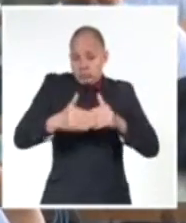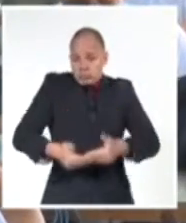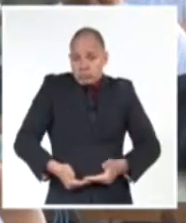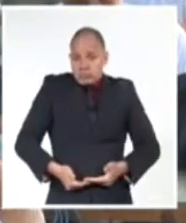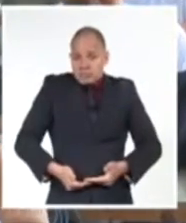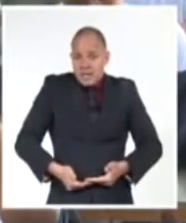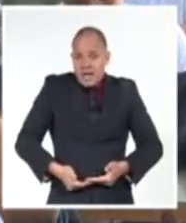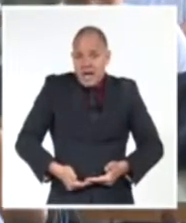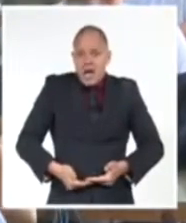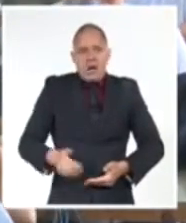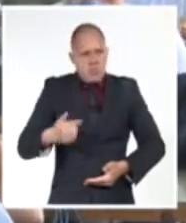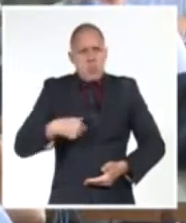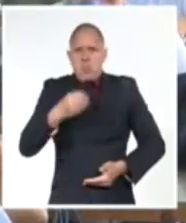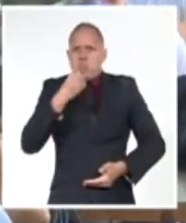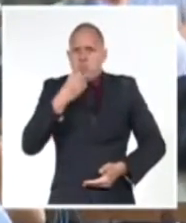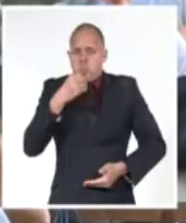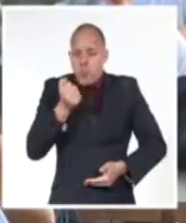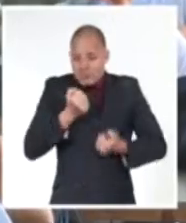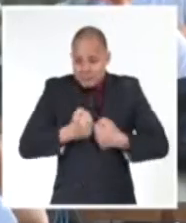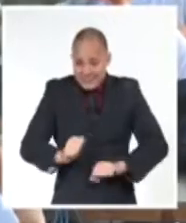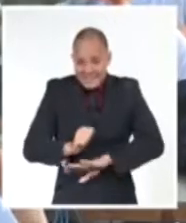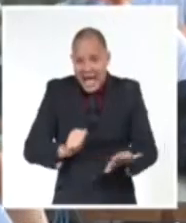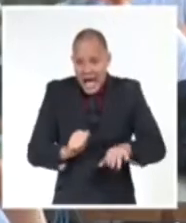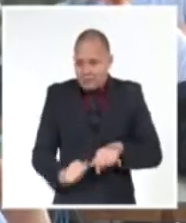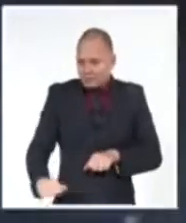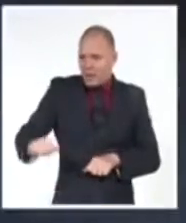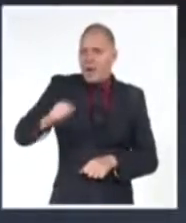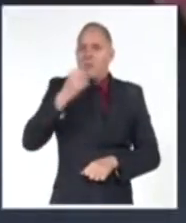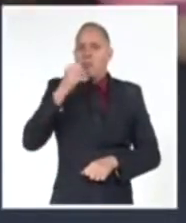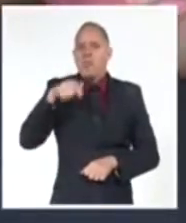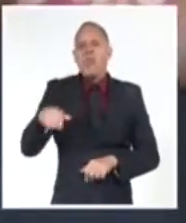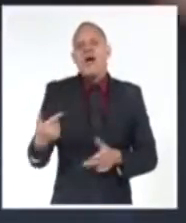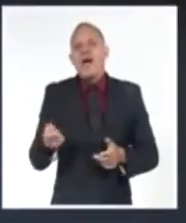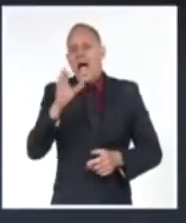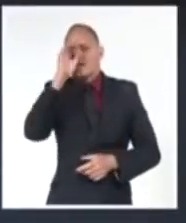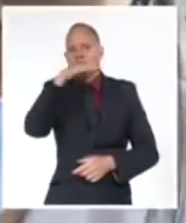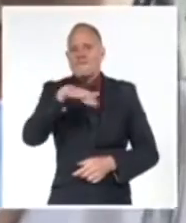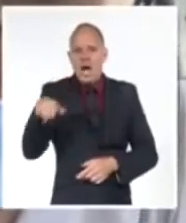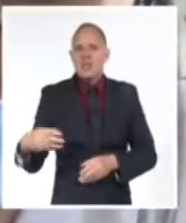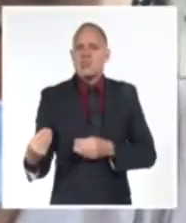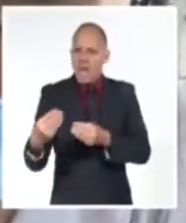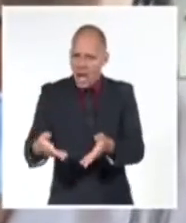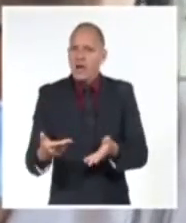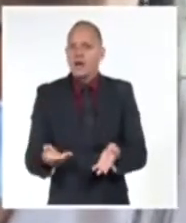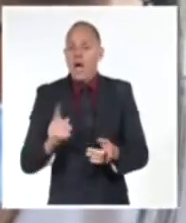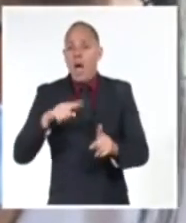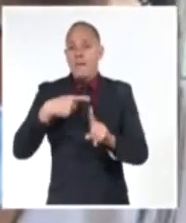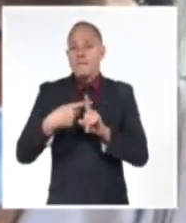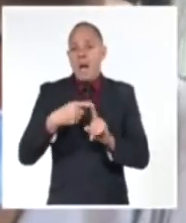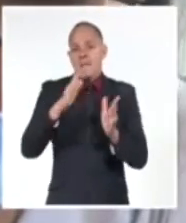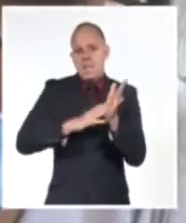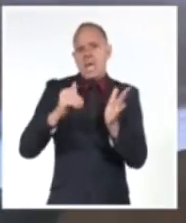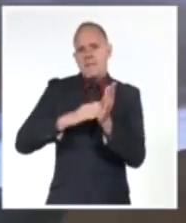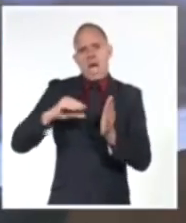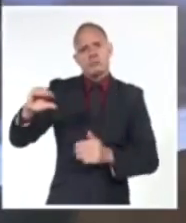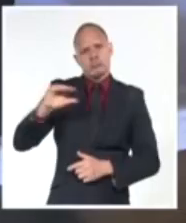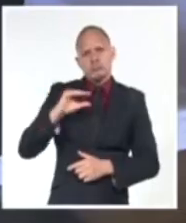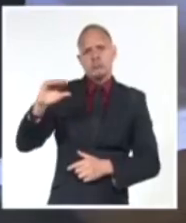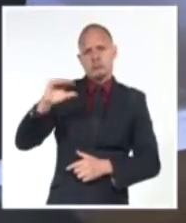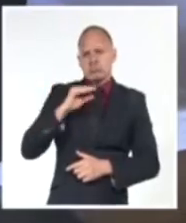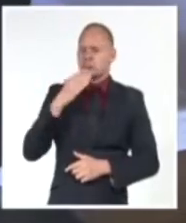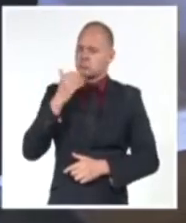infantil. Y la tercera es que tengo un salario estable. NIN Confecciones y Diseño hace de sus